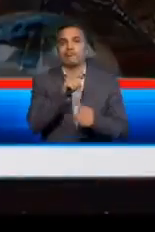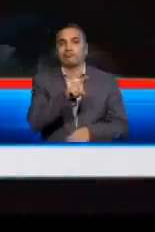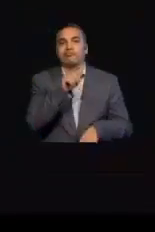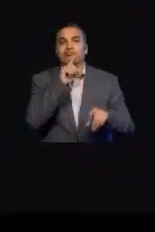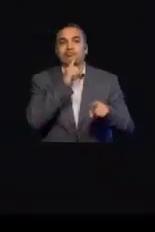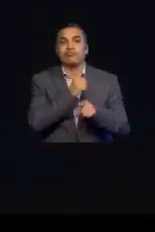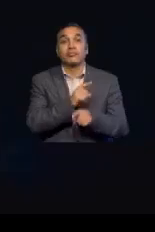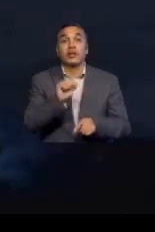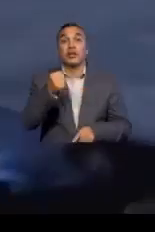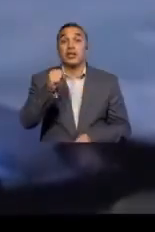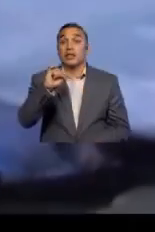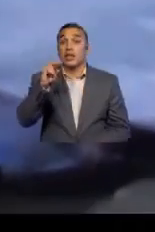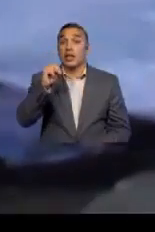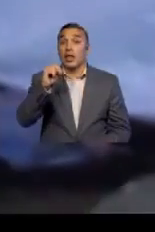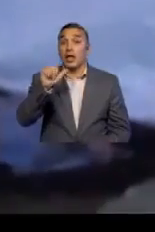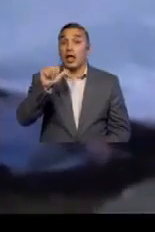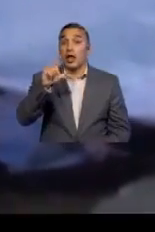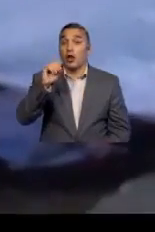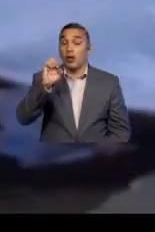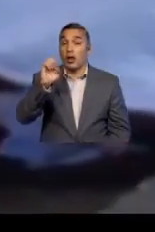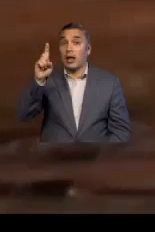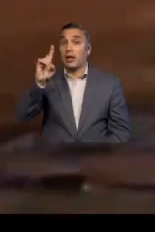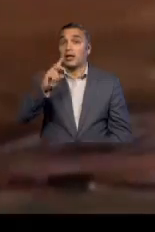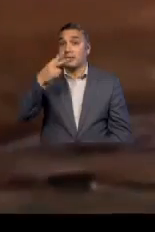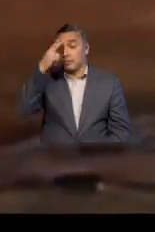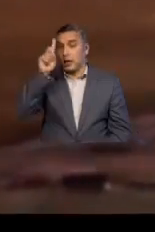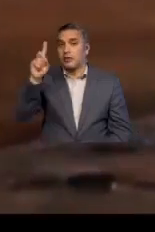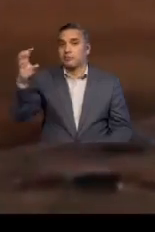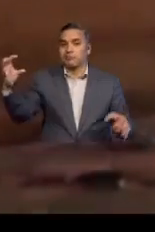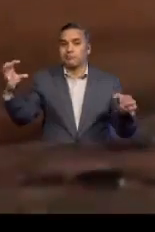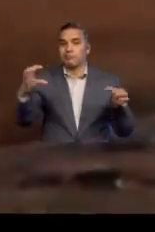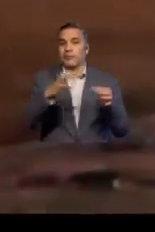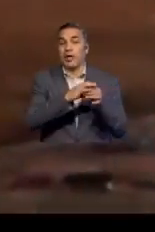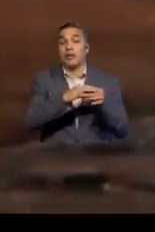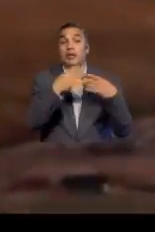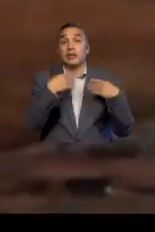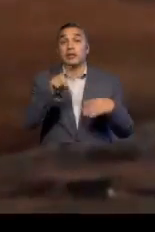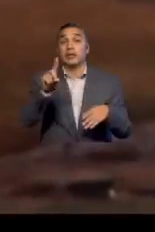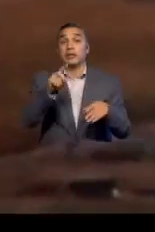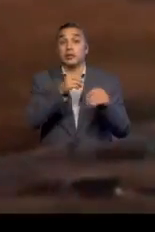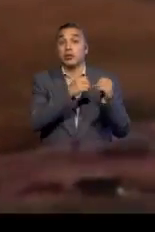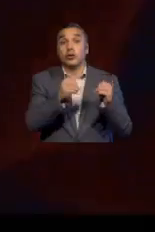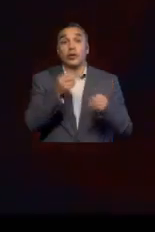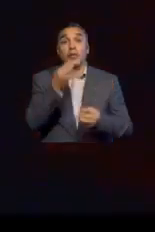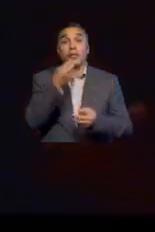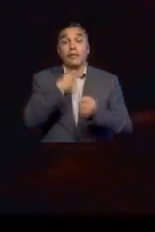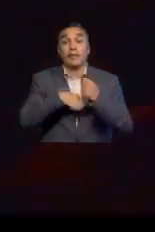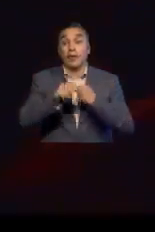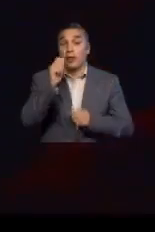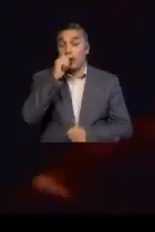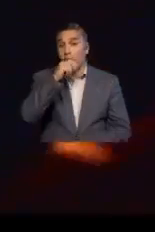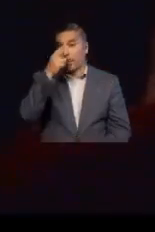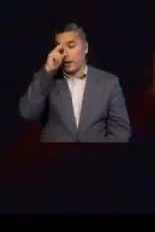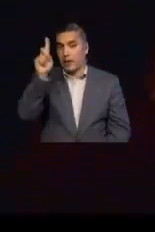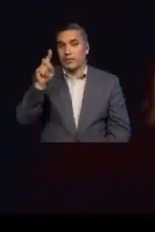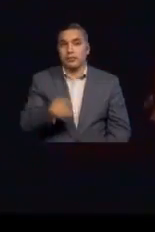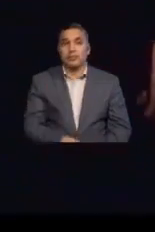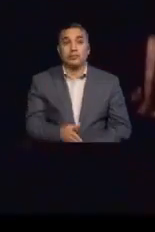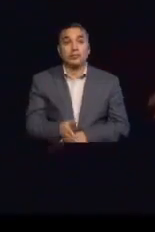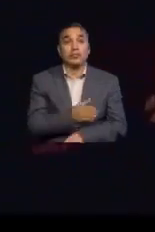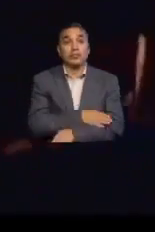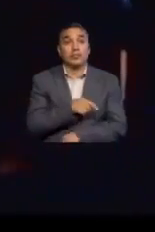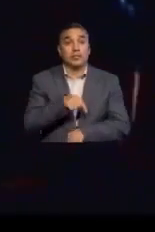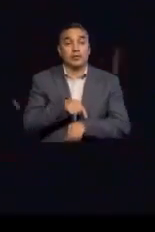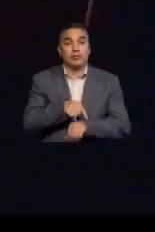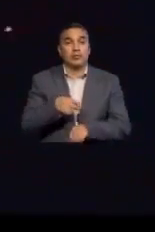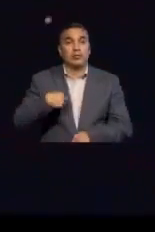el cartel de Sinaloa. Esta organización se ha convertido en pieza clave del cártel mexicano. Un tiempo atrás envió